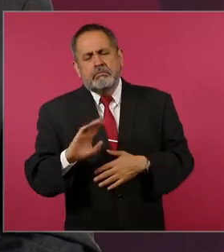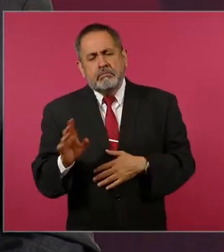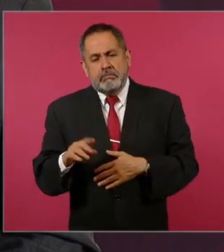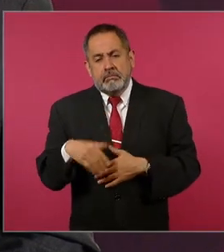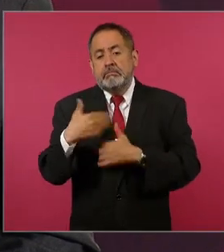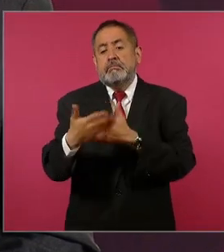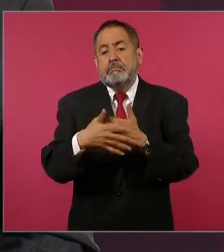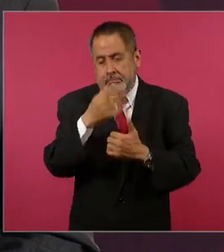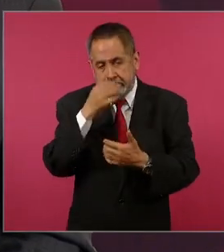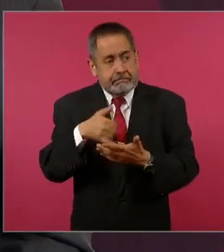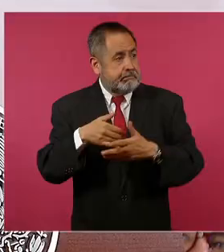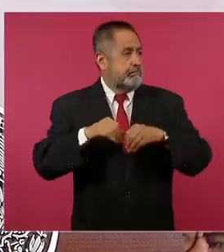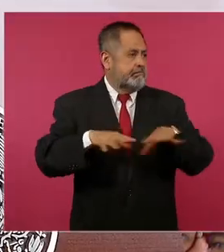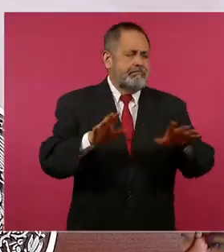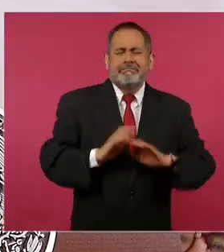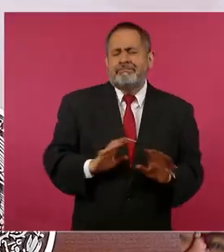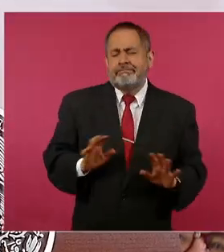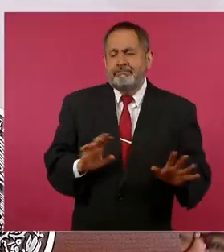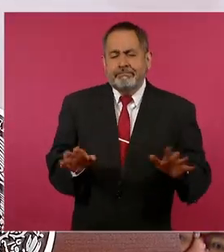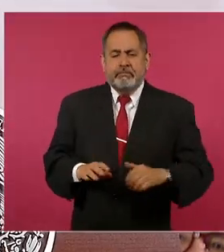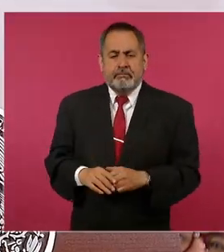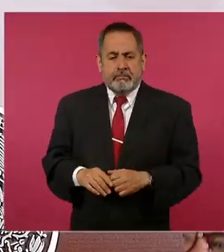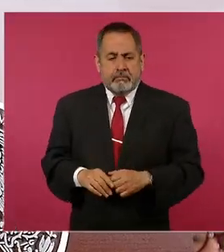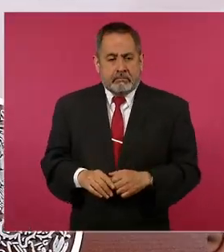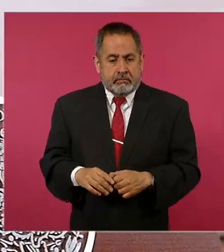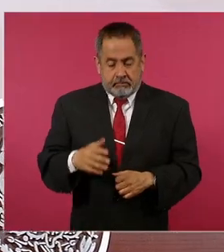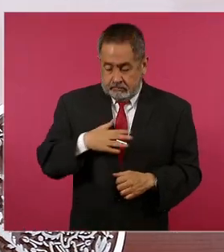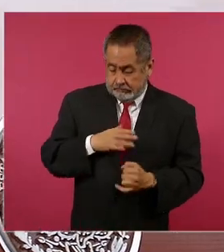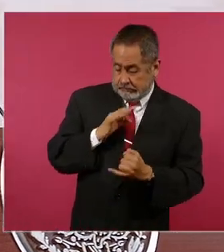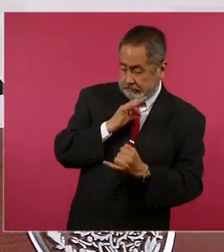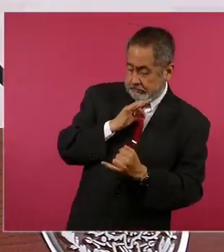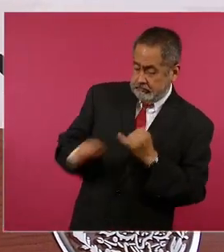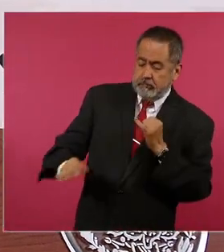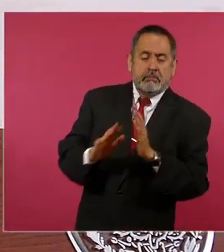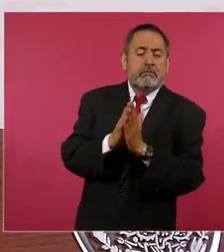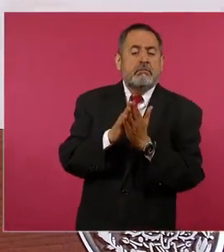pronto. Ya mi último libro